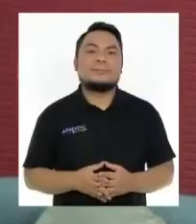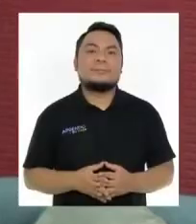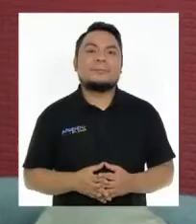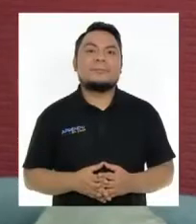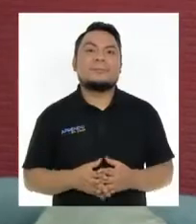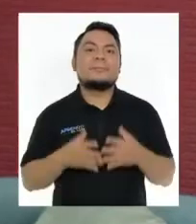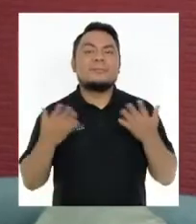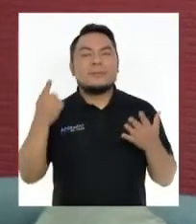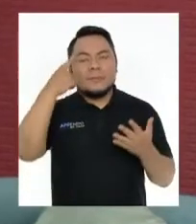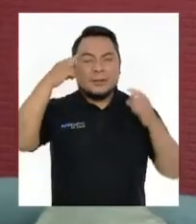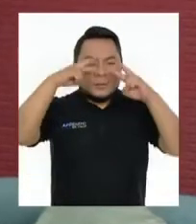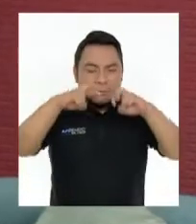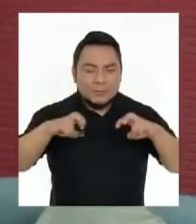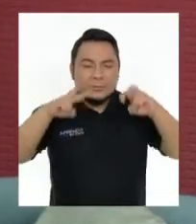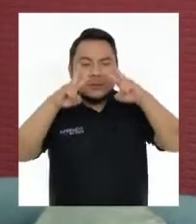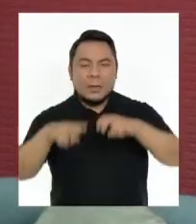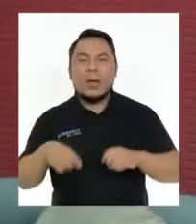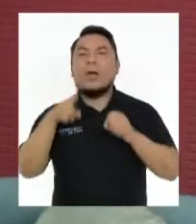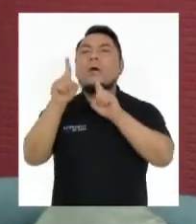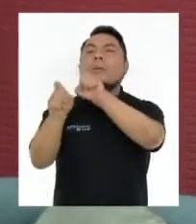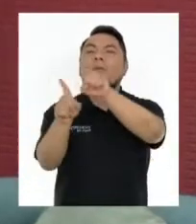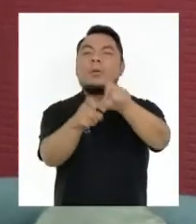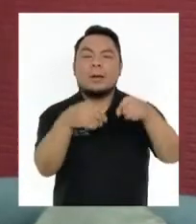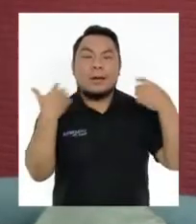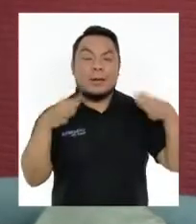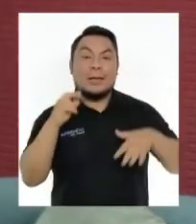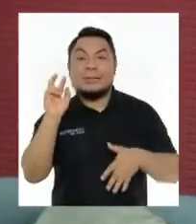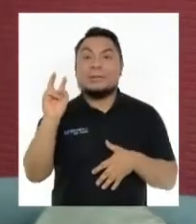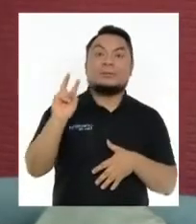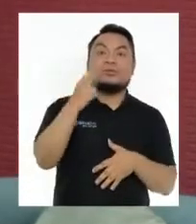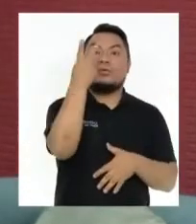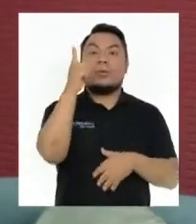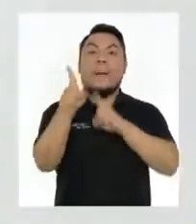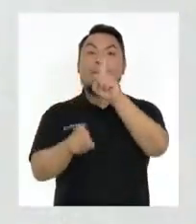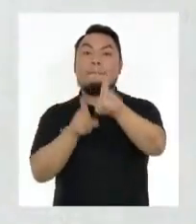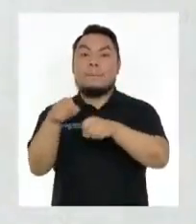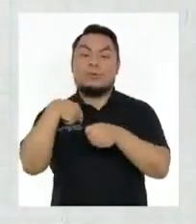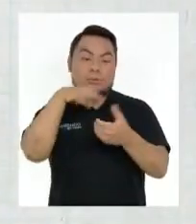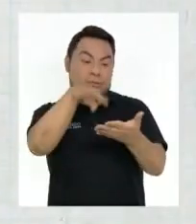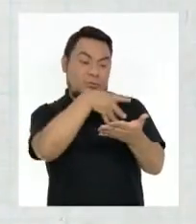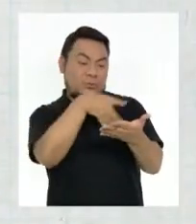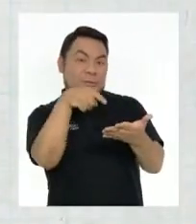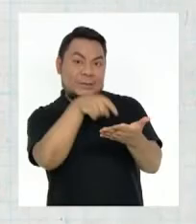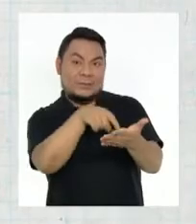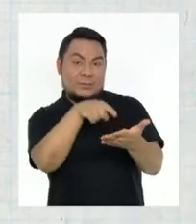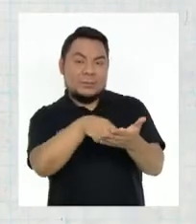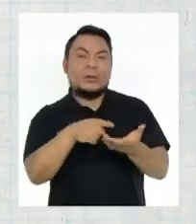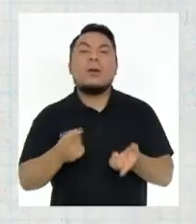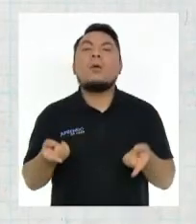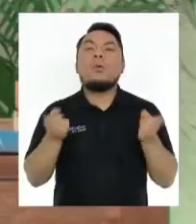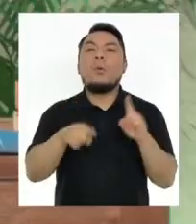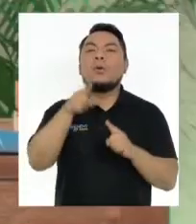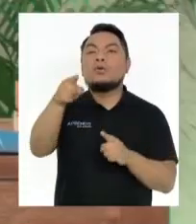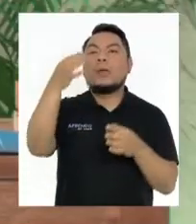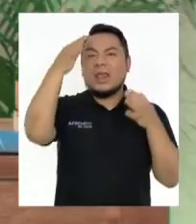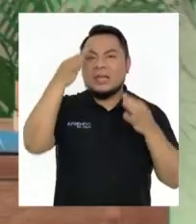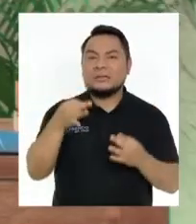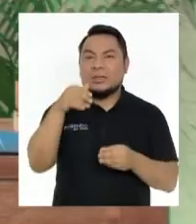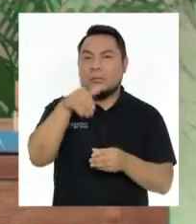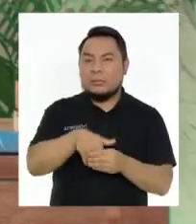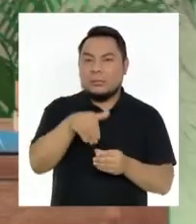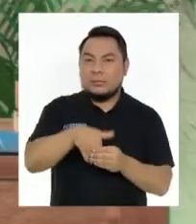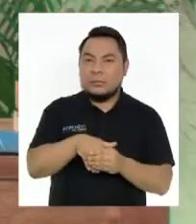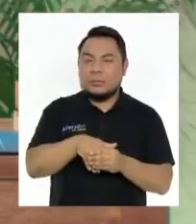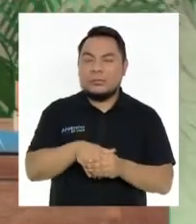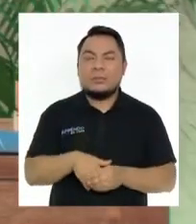Desentrañando los misterios de la encuesta, hemos llegado a la segunda pregunta de nuestro cuestionario. ¿Cuándo decide usted su voto? Parece ser